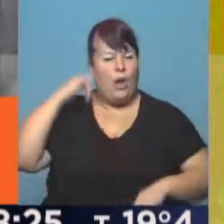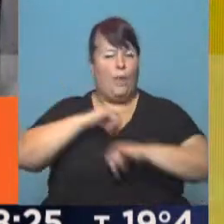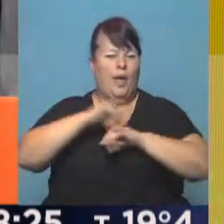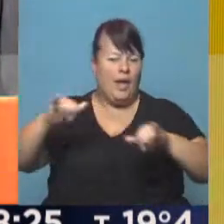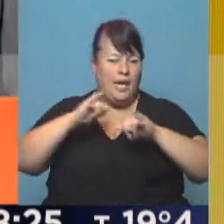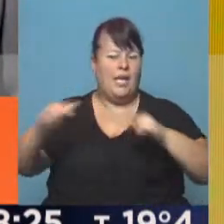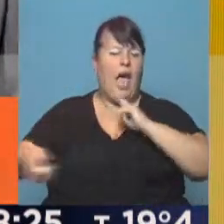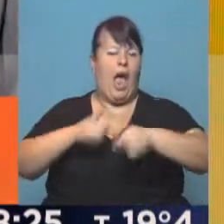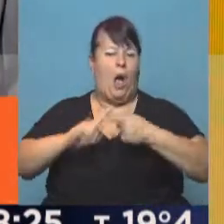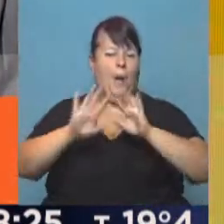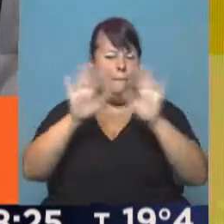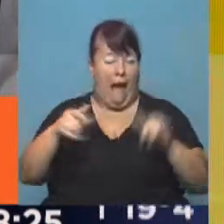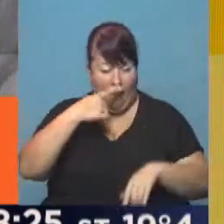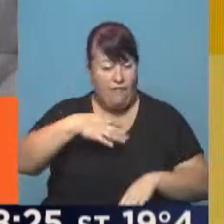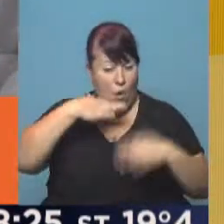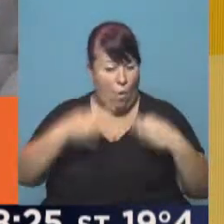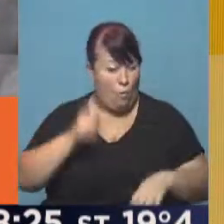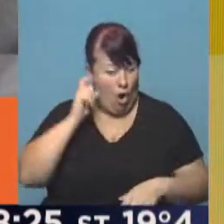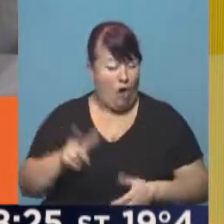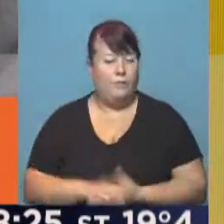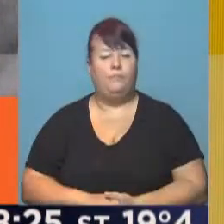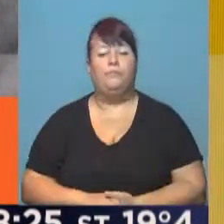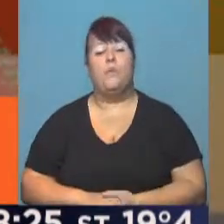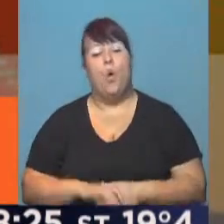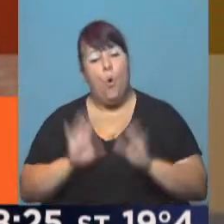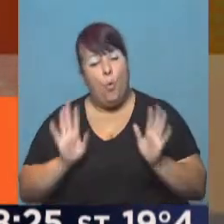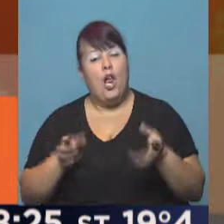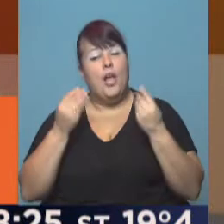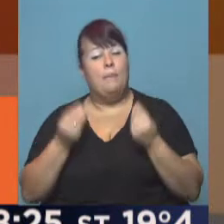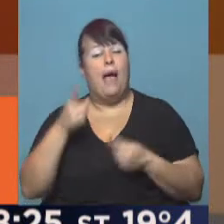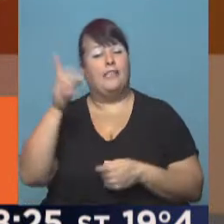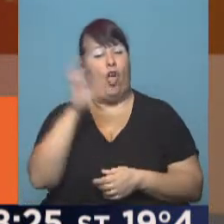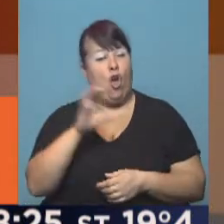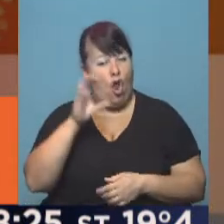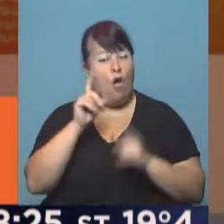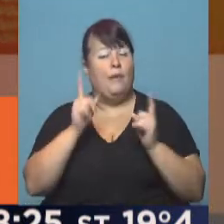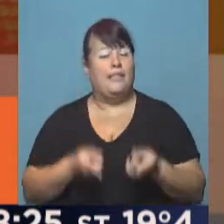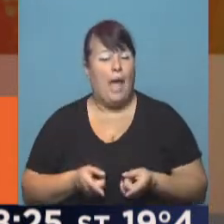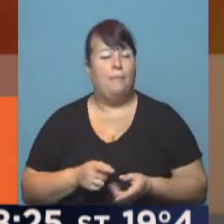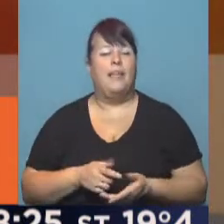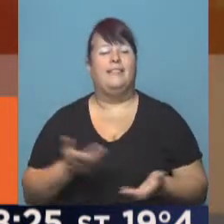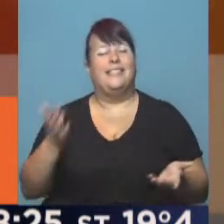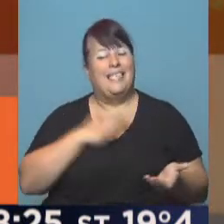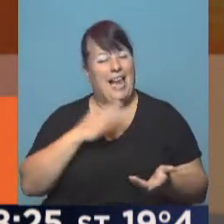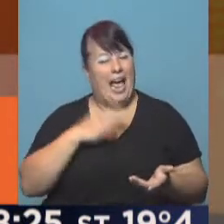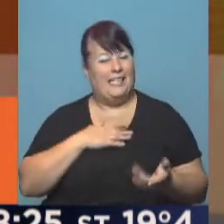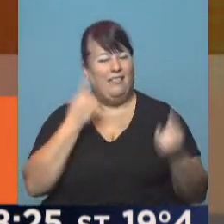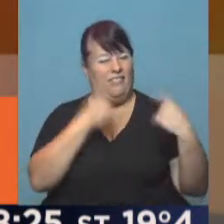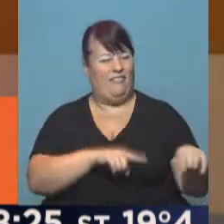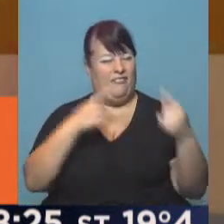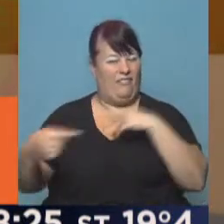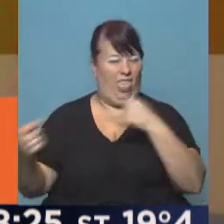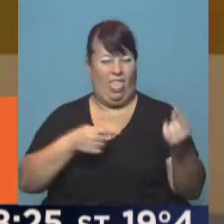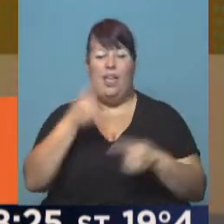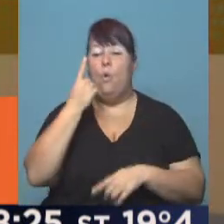anunciado el acuerdo de paz, ¿finalmente se está cumpliendo esta vez? Bueno, lo que sucede en Colombia es también muy lamentable y contradictorio. Por un